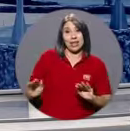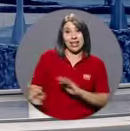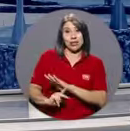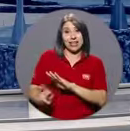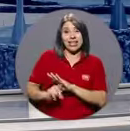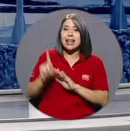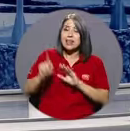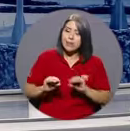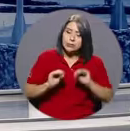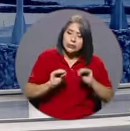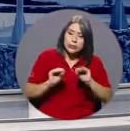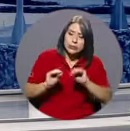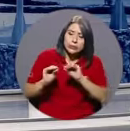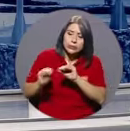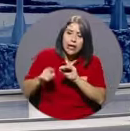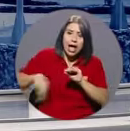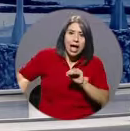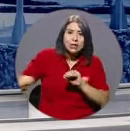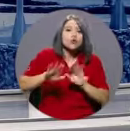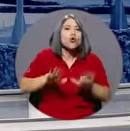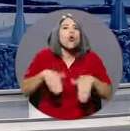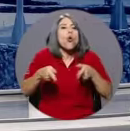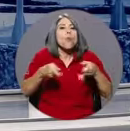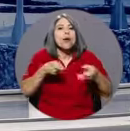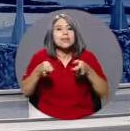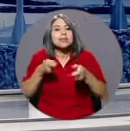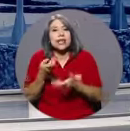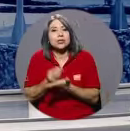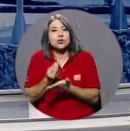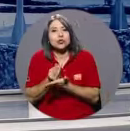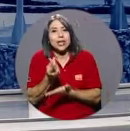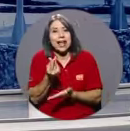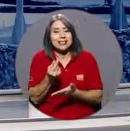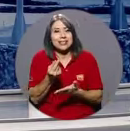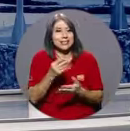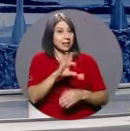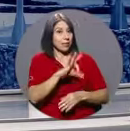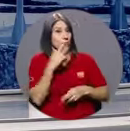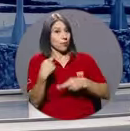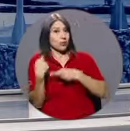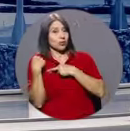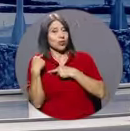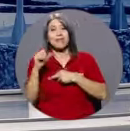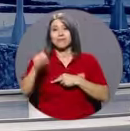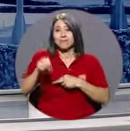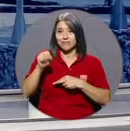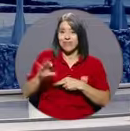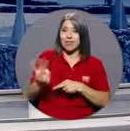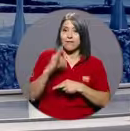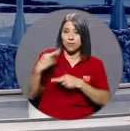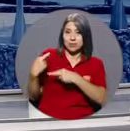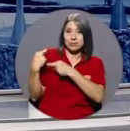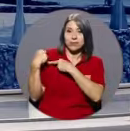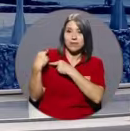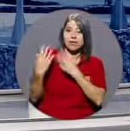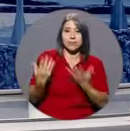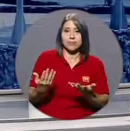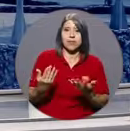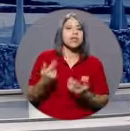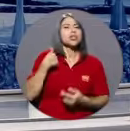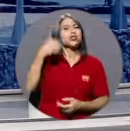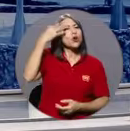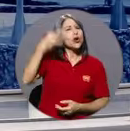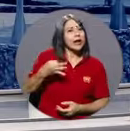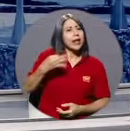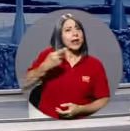a enseñar a la gente a cómo administrar sus finanzas, en cómo obtener recursos de manera responsable. Y yo creo